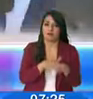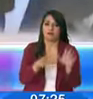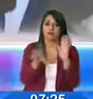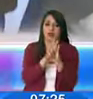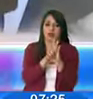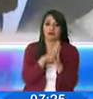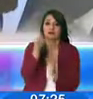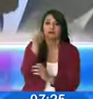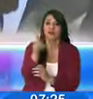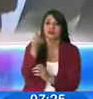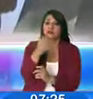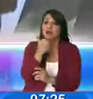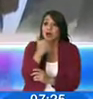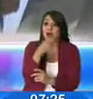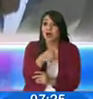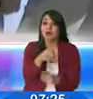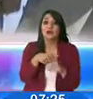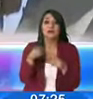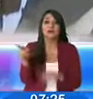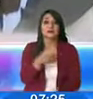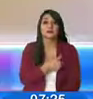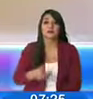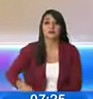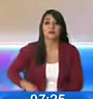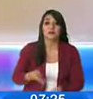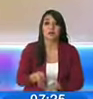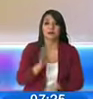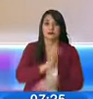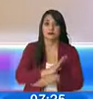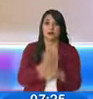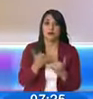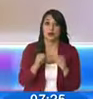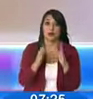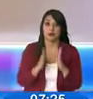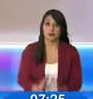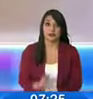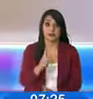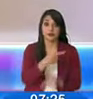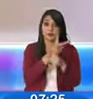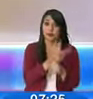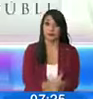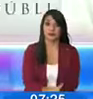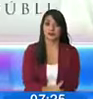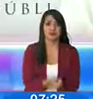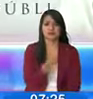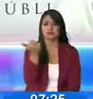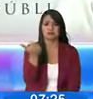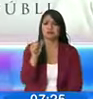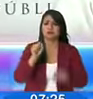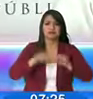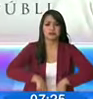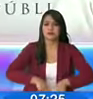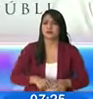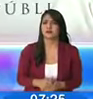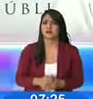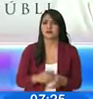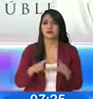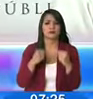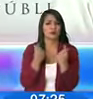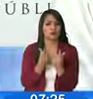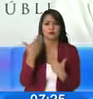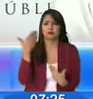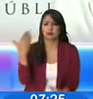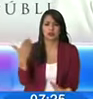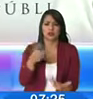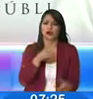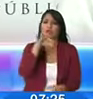proceso se requiere levantar la inmunidad al expresidente de la Asamblea y hoy legislador por Alianza País, José Serrano. El bloque de Creo va a